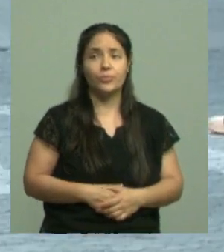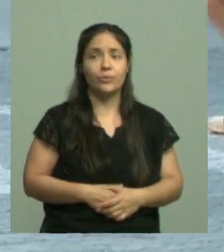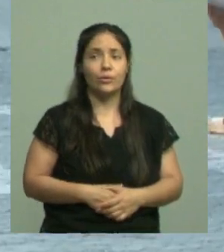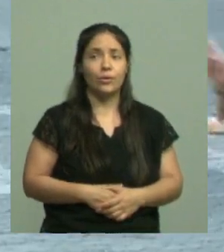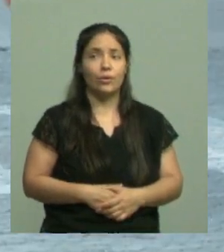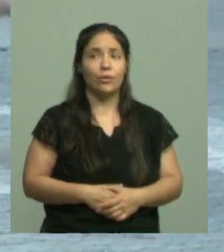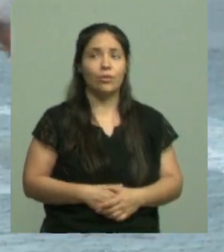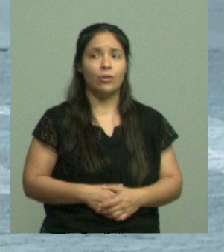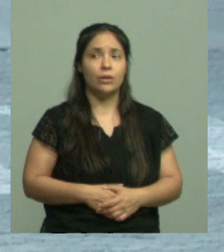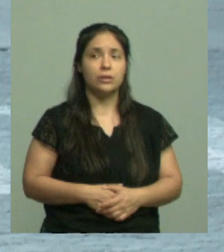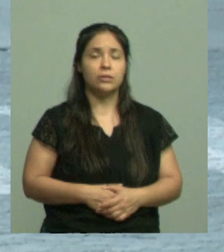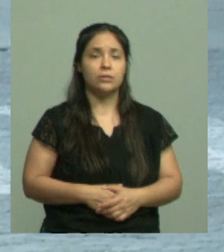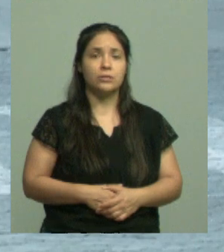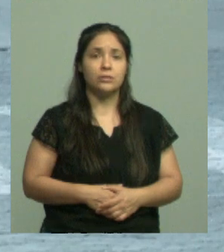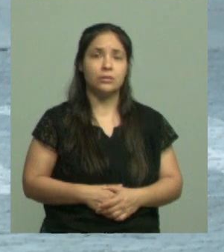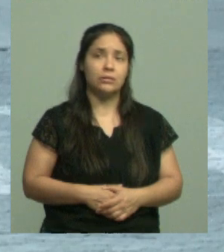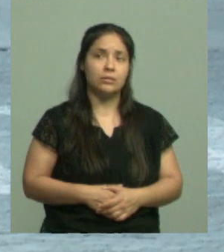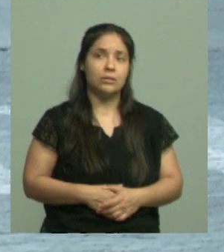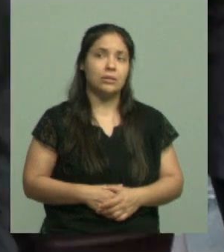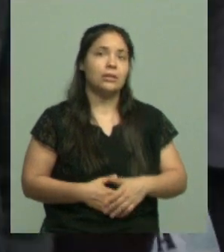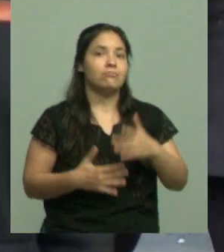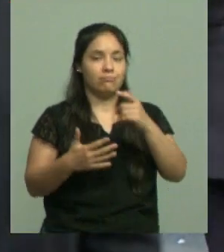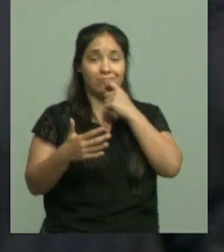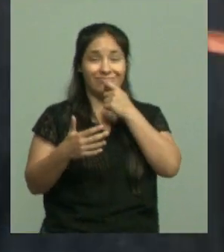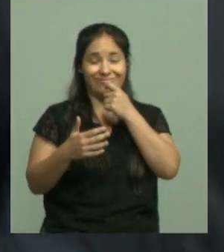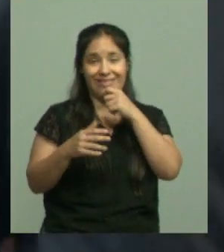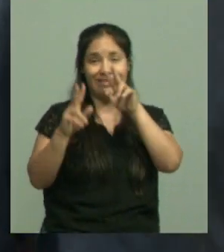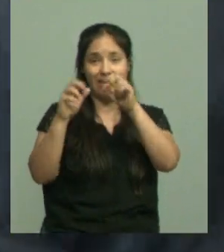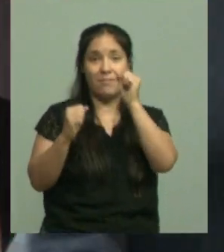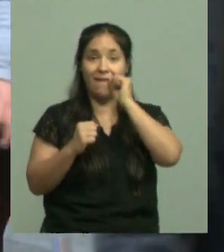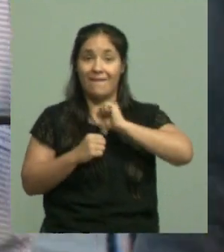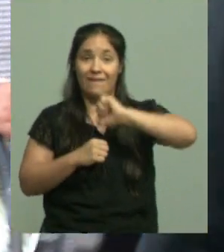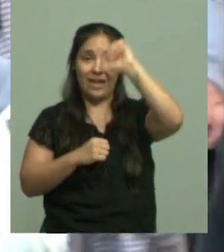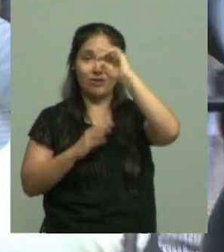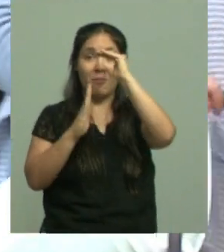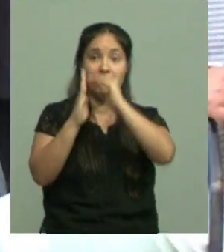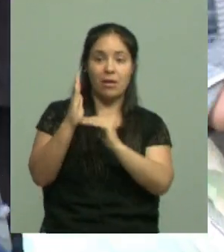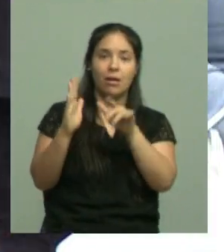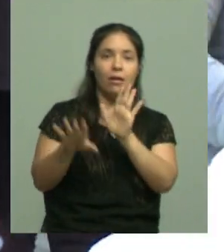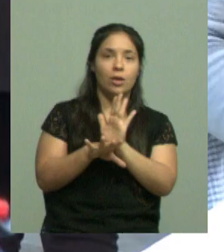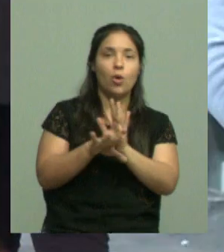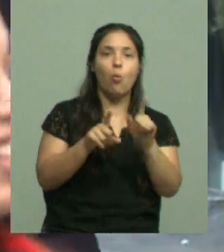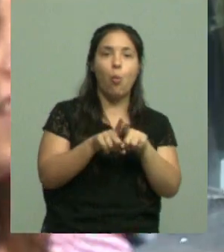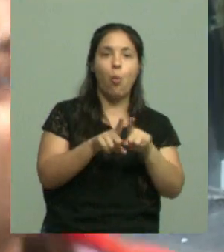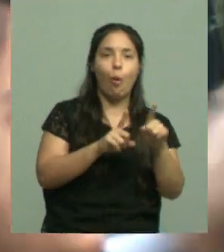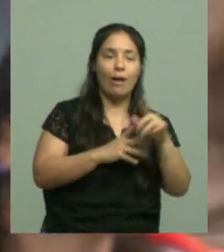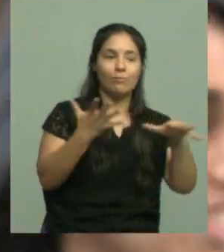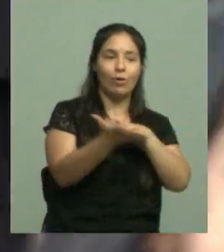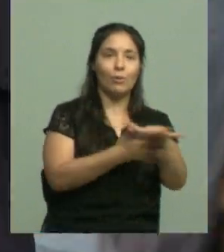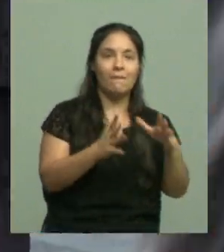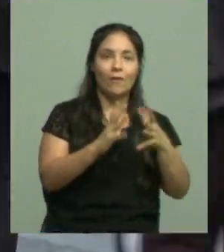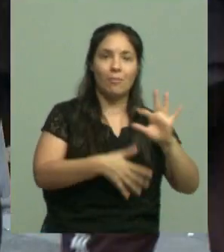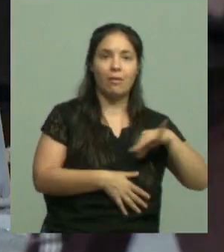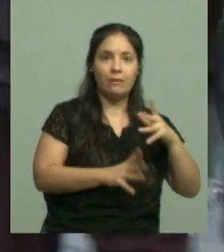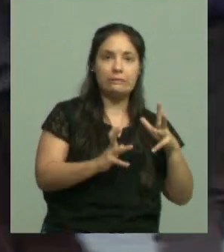claramente viene siendo costosa en términos de calidad de vida, en términos de ingresos de la población,